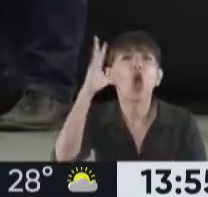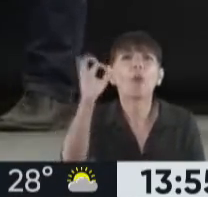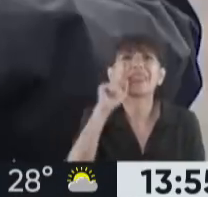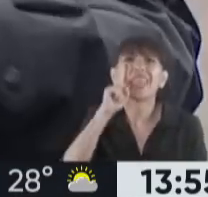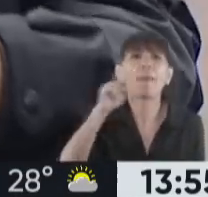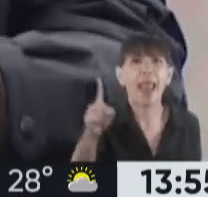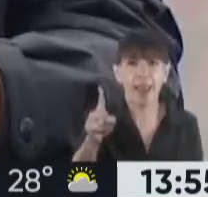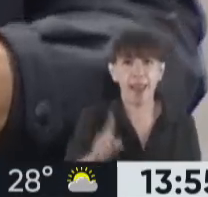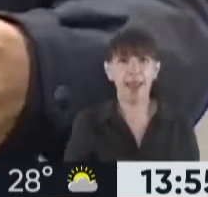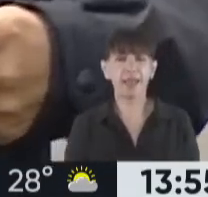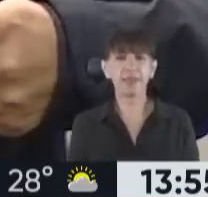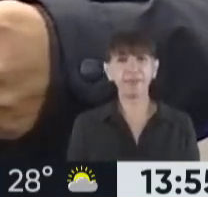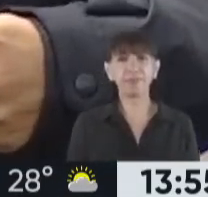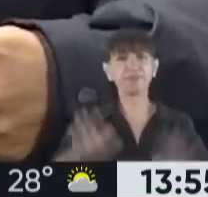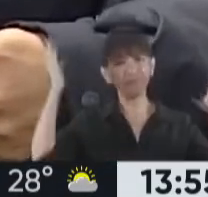90.000.